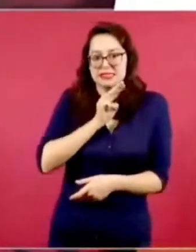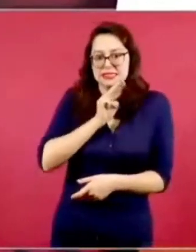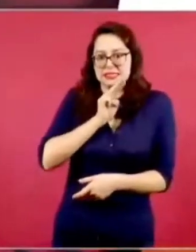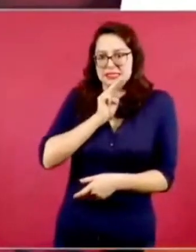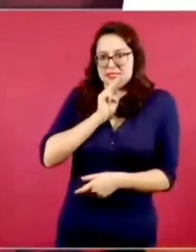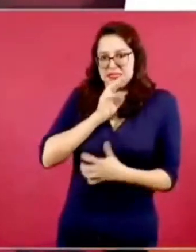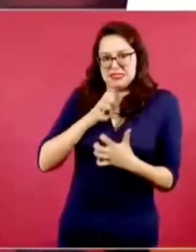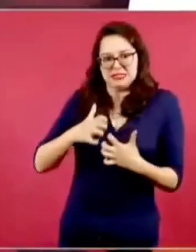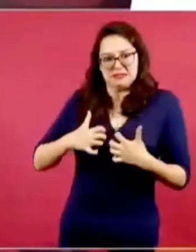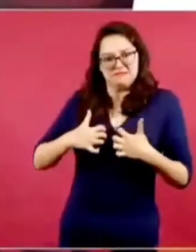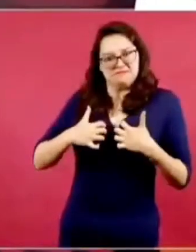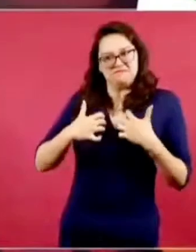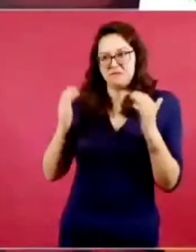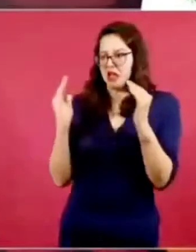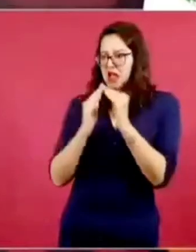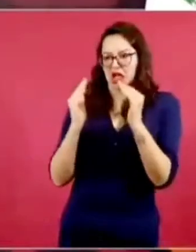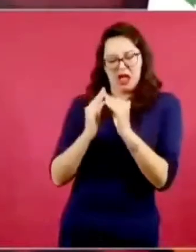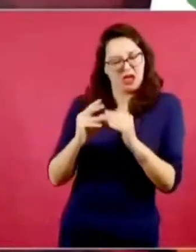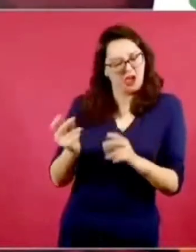corrieron,